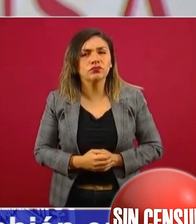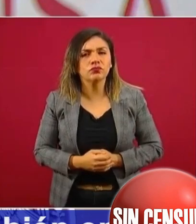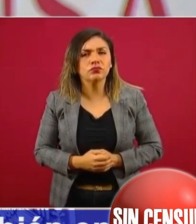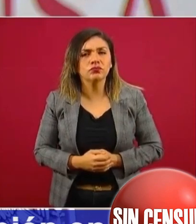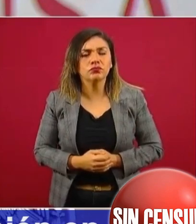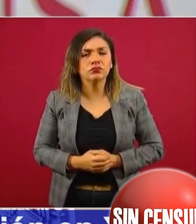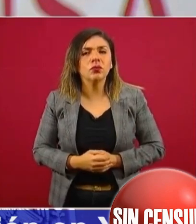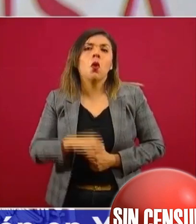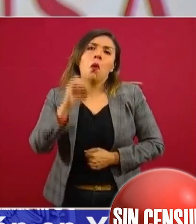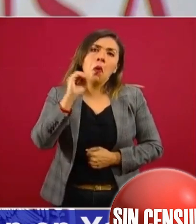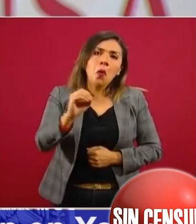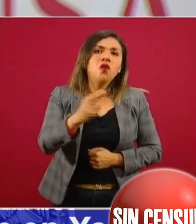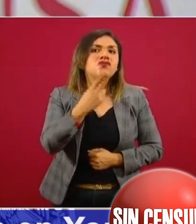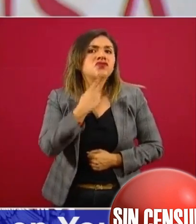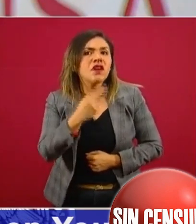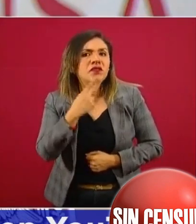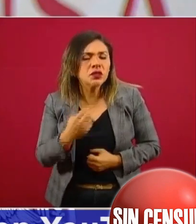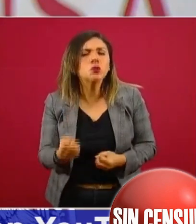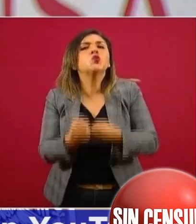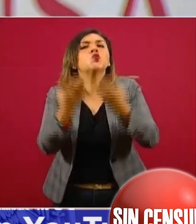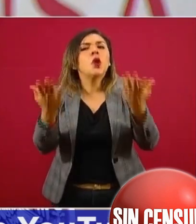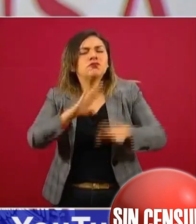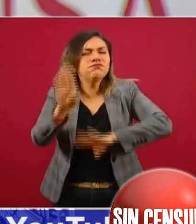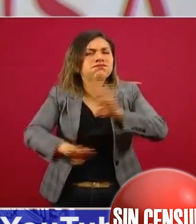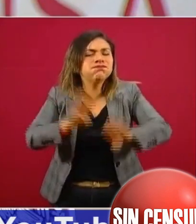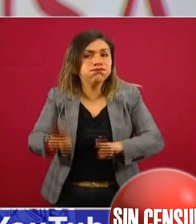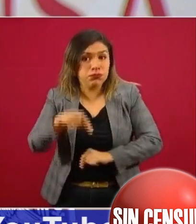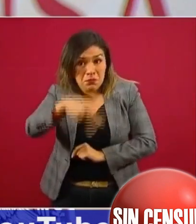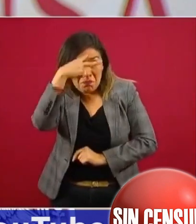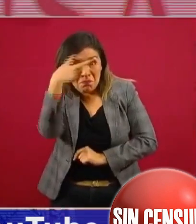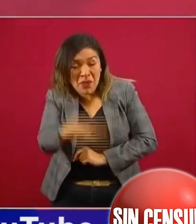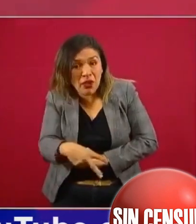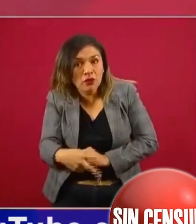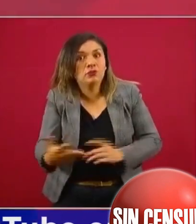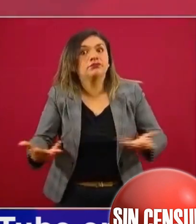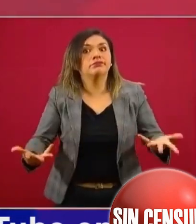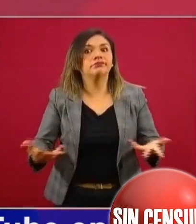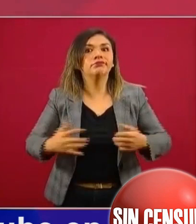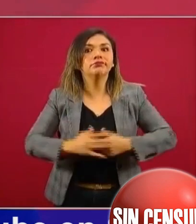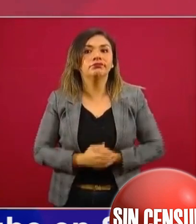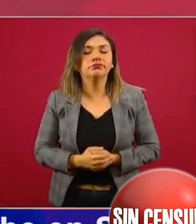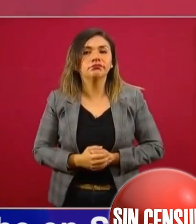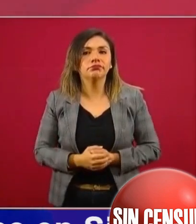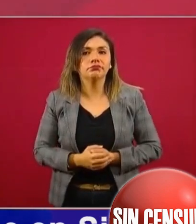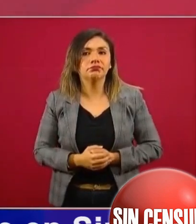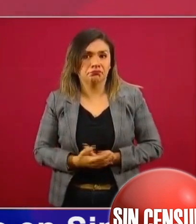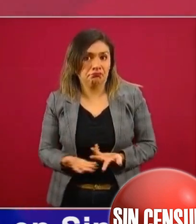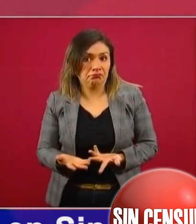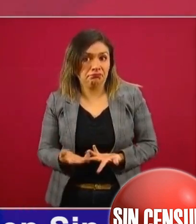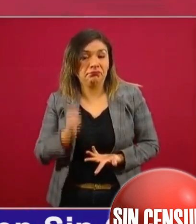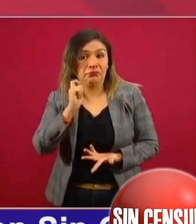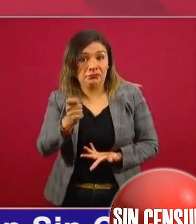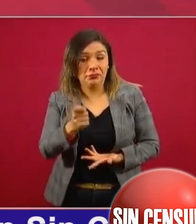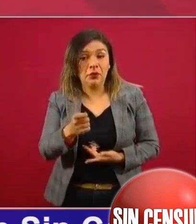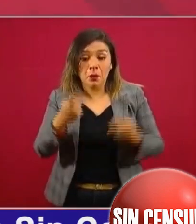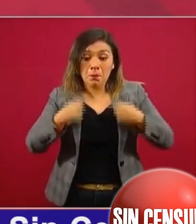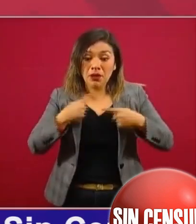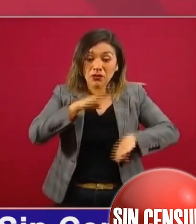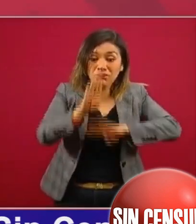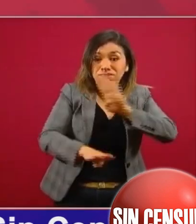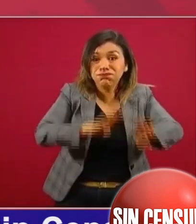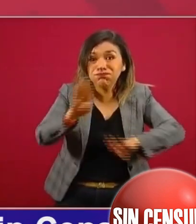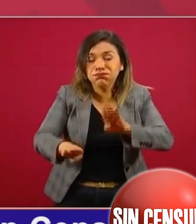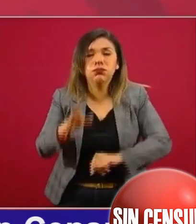O por diabetes en México. Claro que cuando se trata de pérdidas de vidas humanas no se